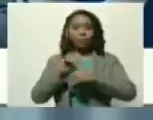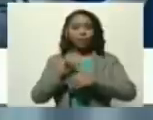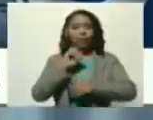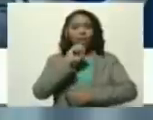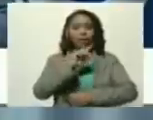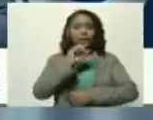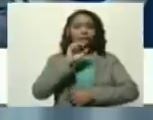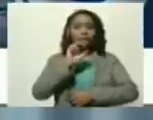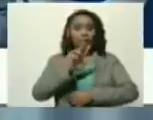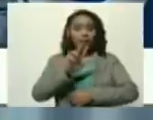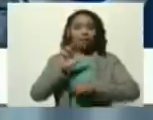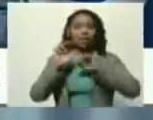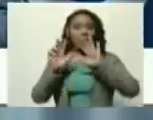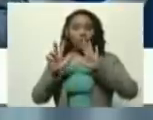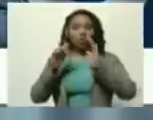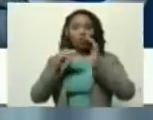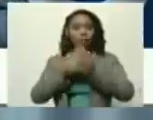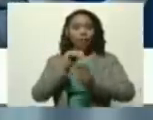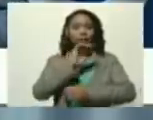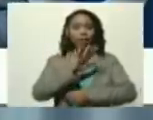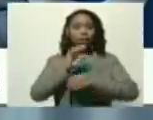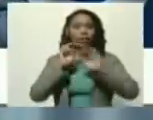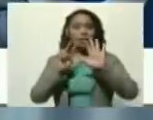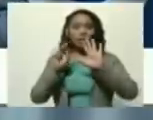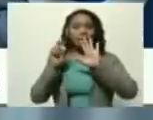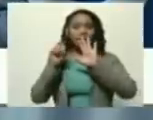kilos de hierro.